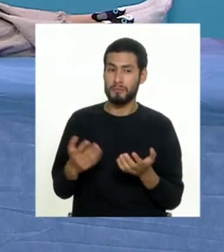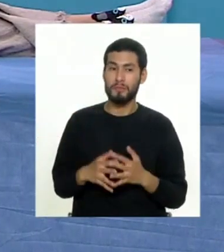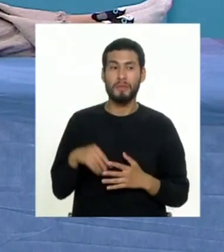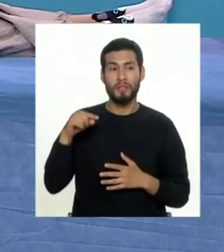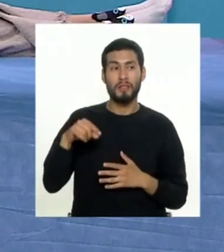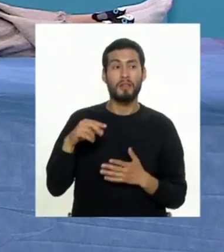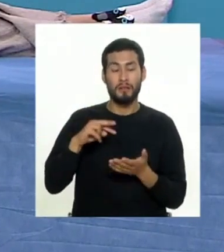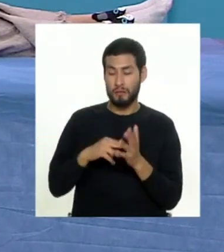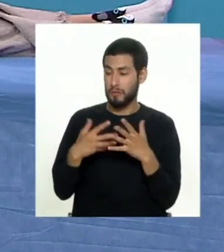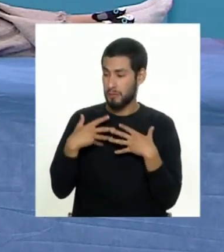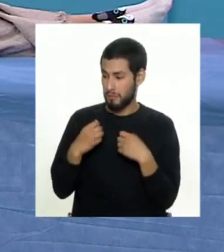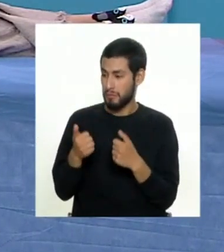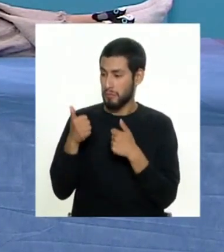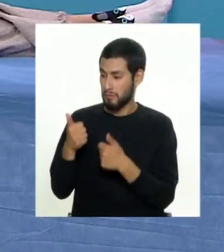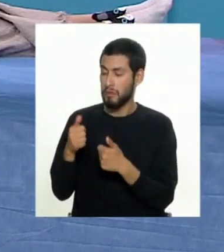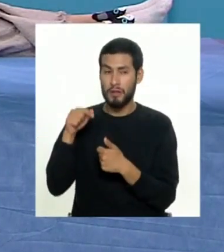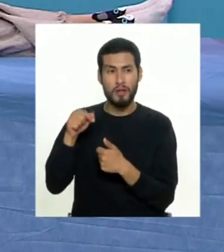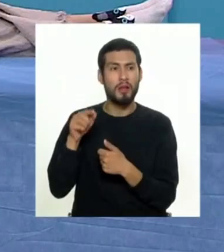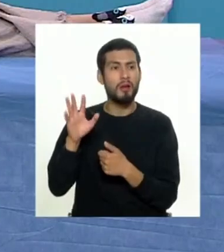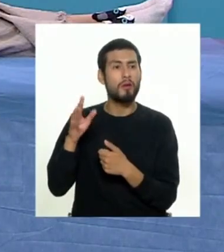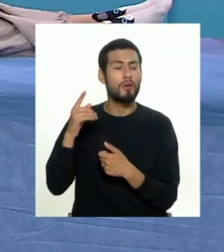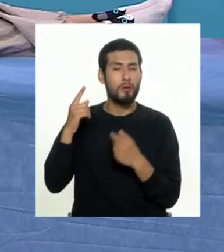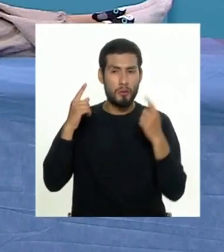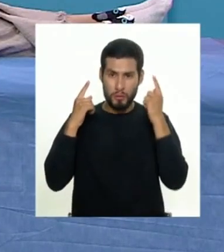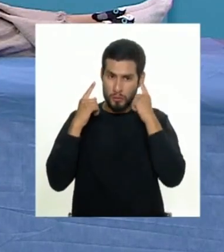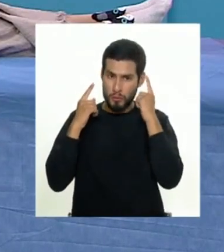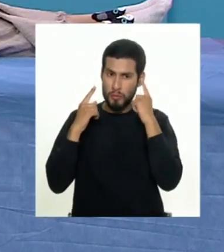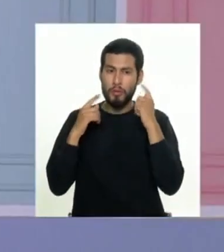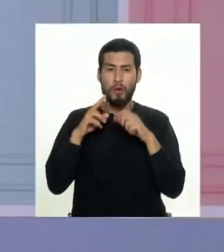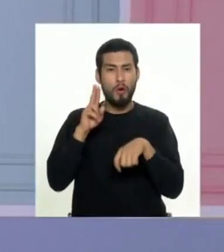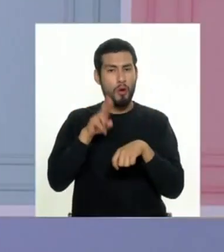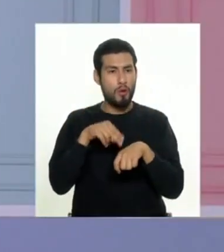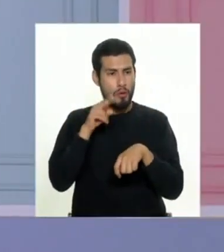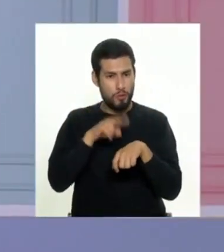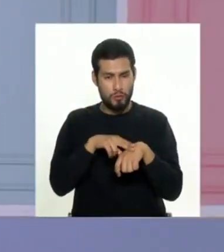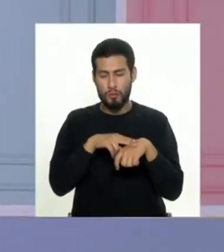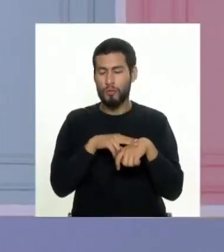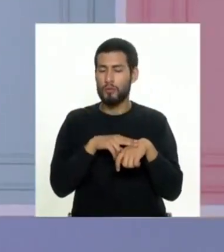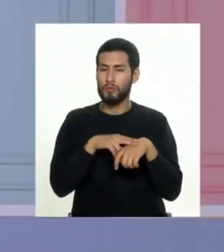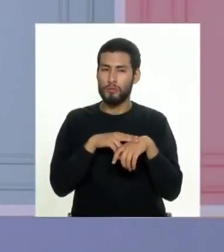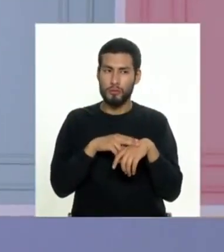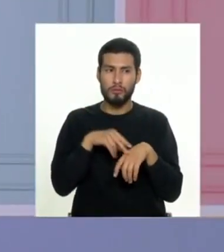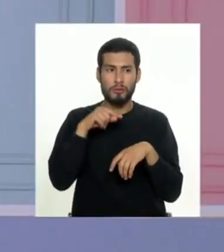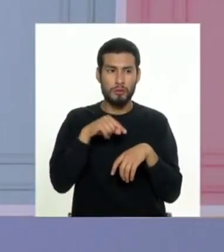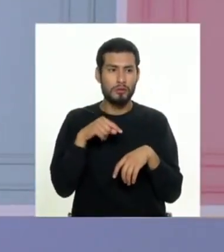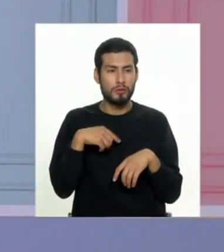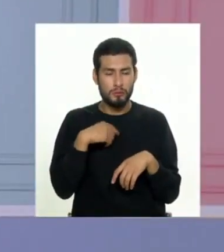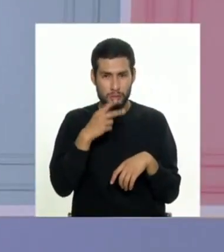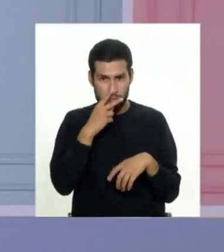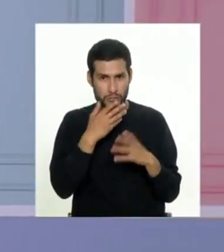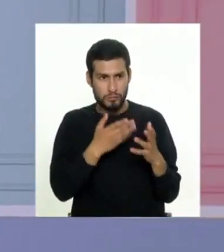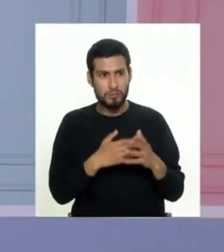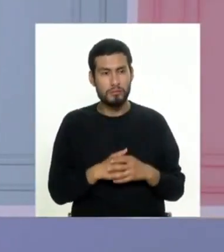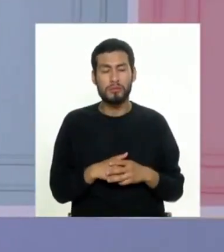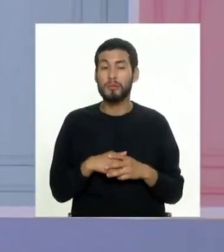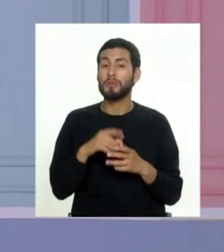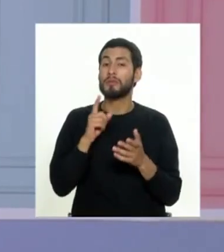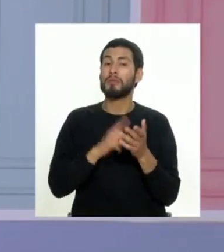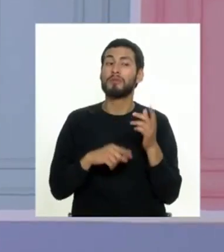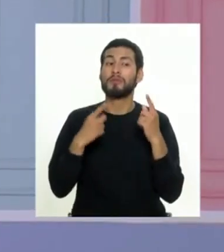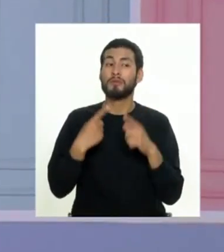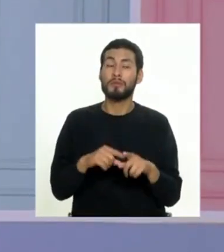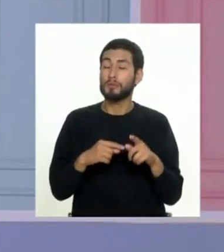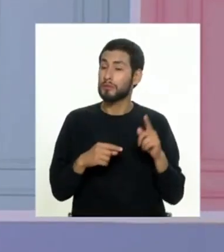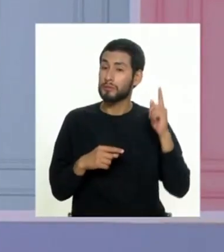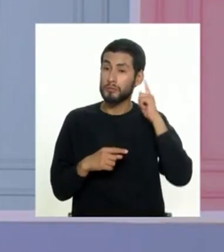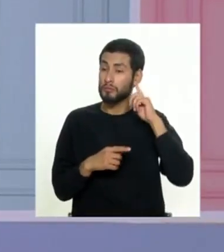de la salud. Eso habla de que es un reflejo normal, ¿no? Y que estamos yendo bien. ¿Qué pasaría si este lado